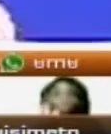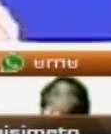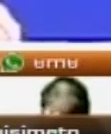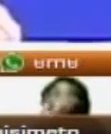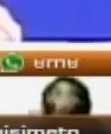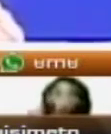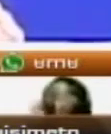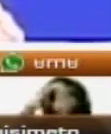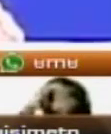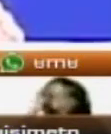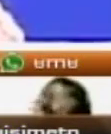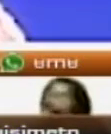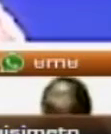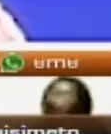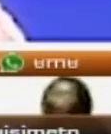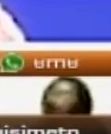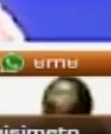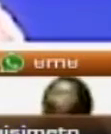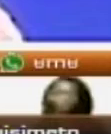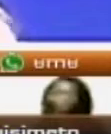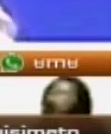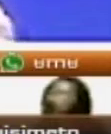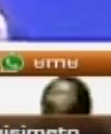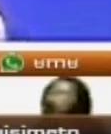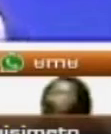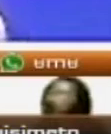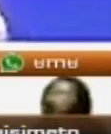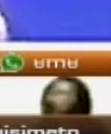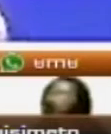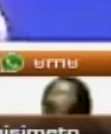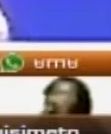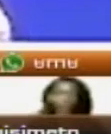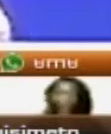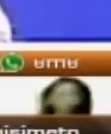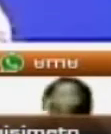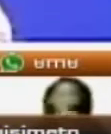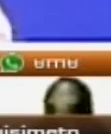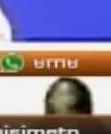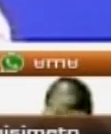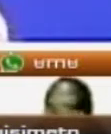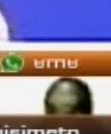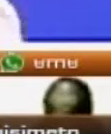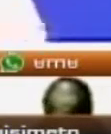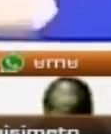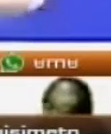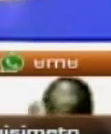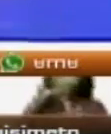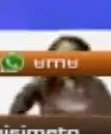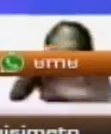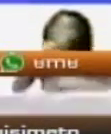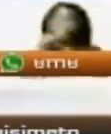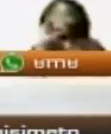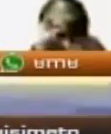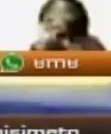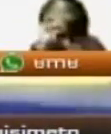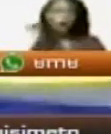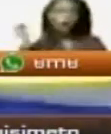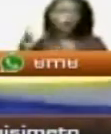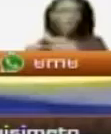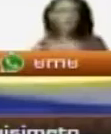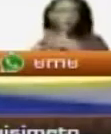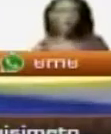a mexico en europa ya es dominante de omicron en eeuu